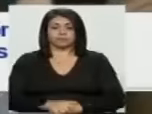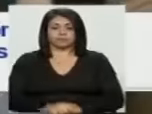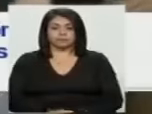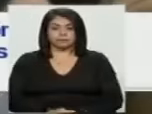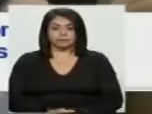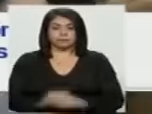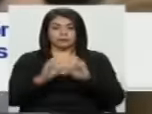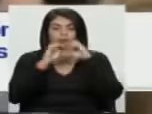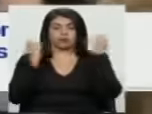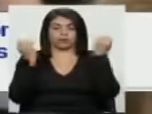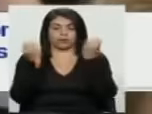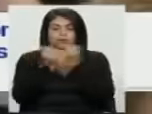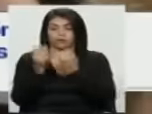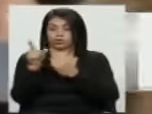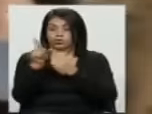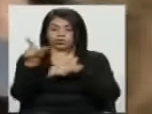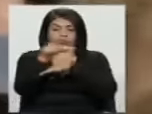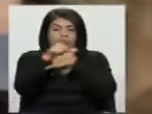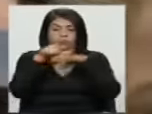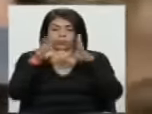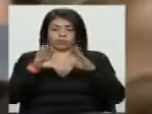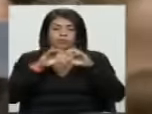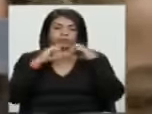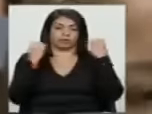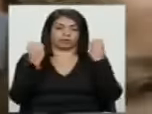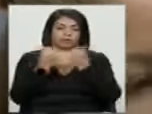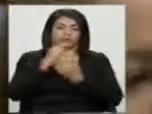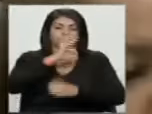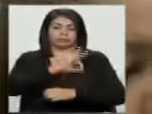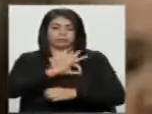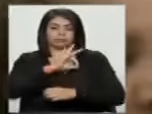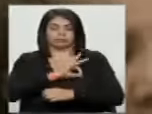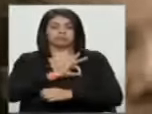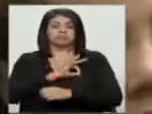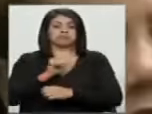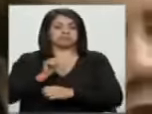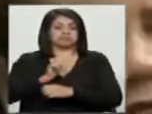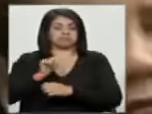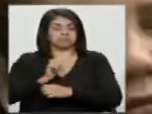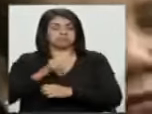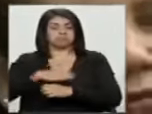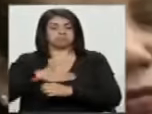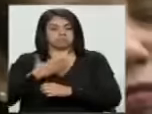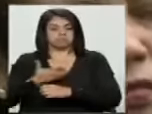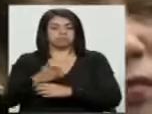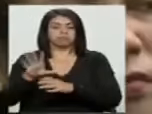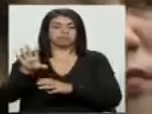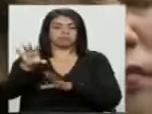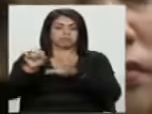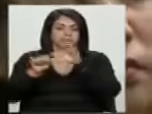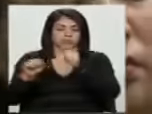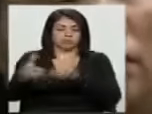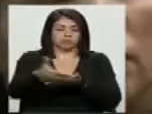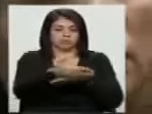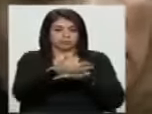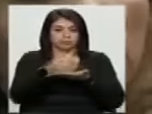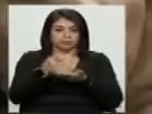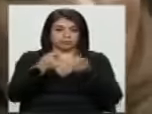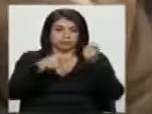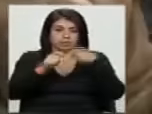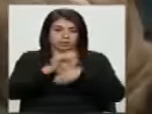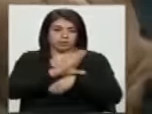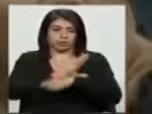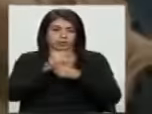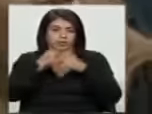25. Las organizaciones no gubernamentales y organizaciones sociales sin fines de lucro podrán adquirir, poseer y vender